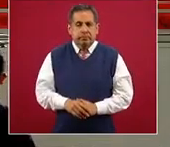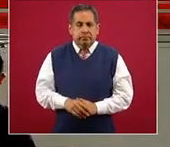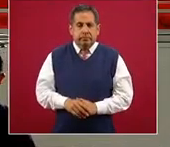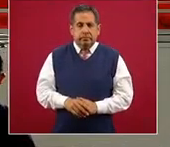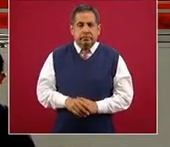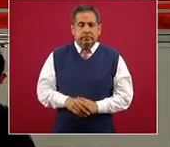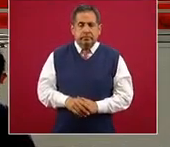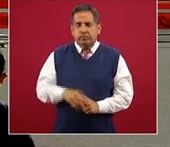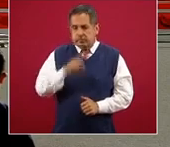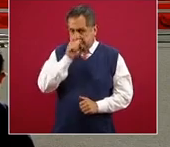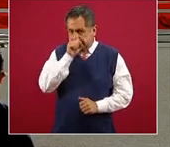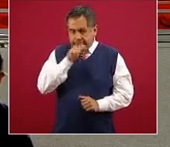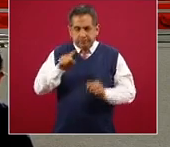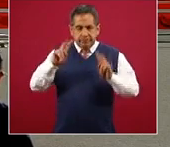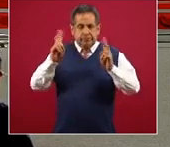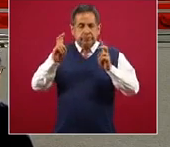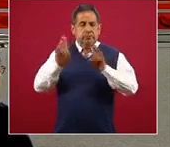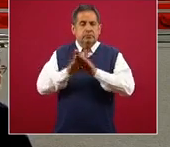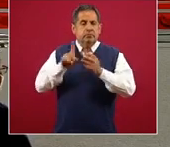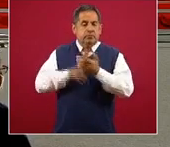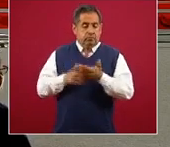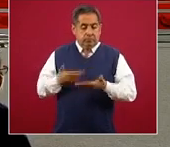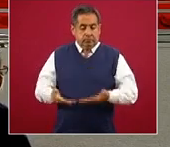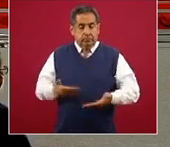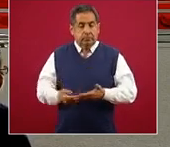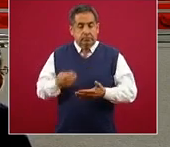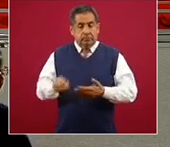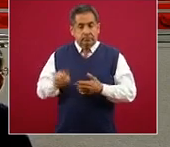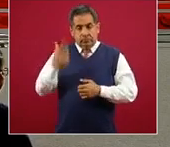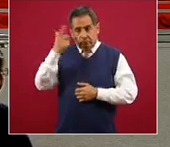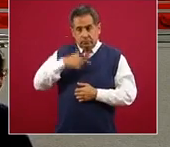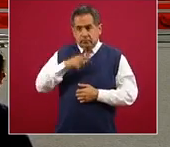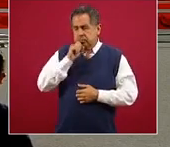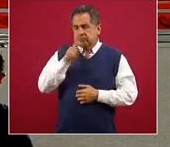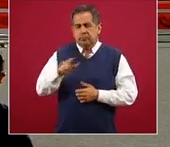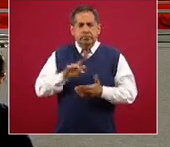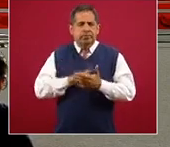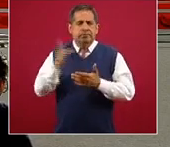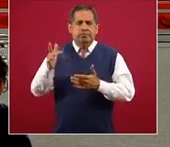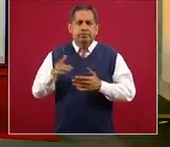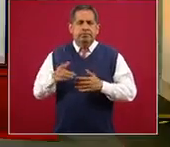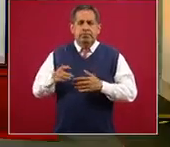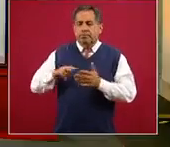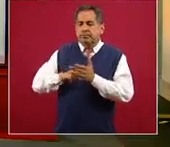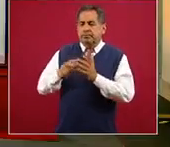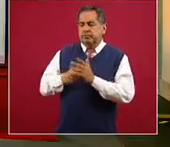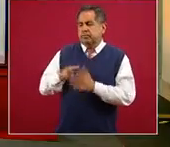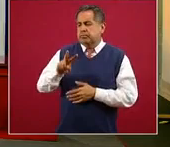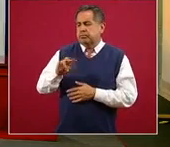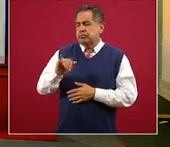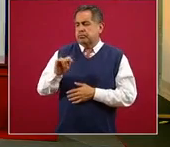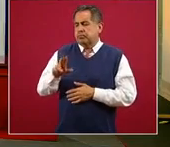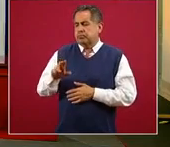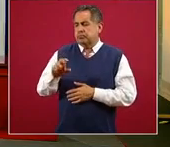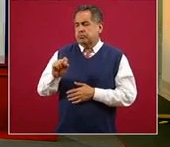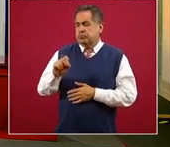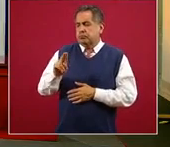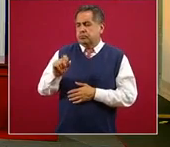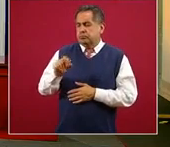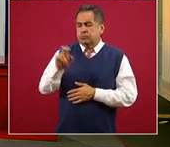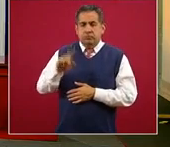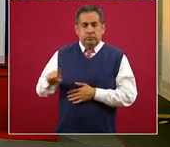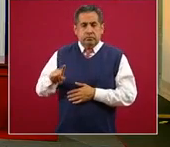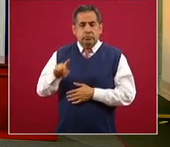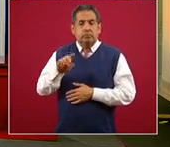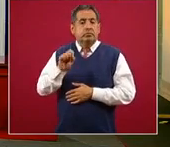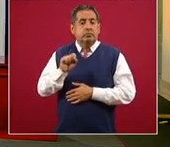componente temático para esta noche también agradecemos la presencia del ingeniero Víctor Suárez Carrera, quien es el